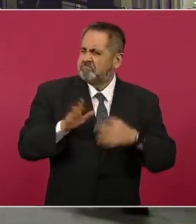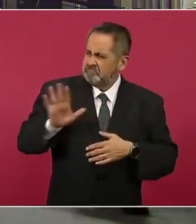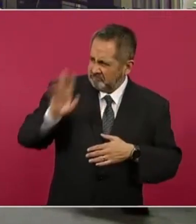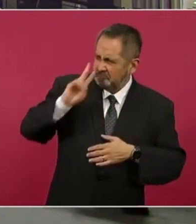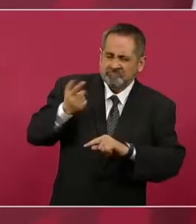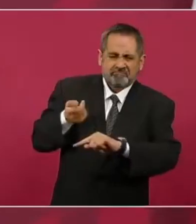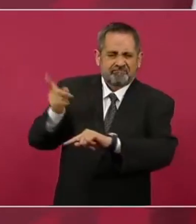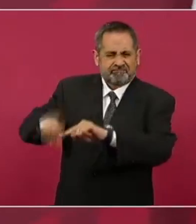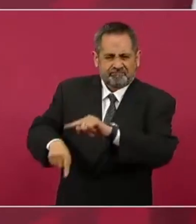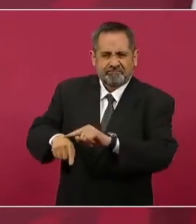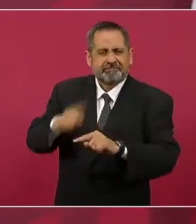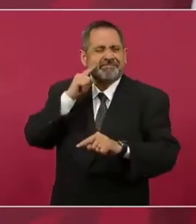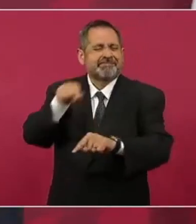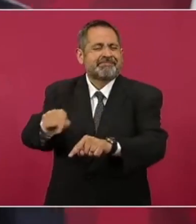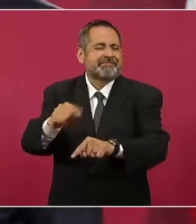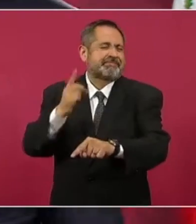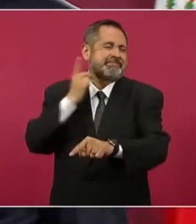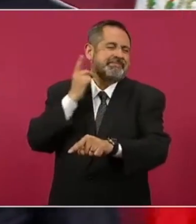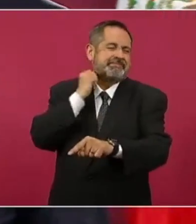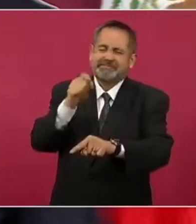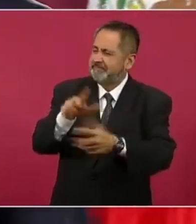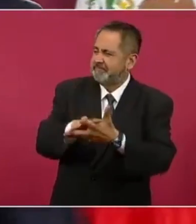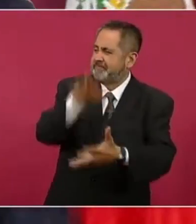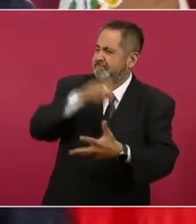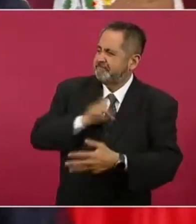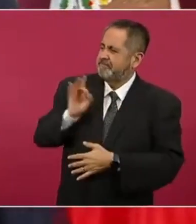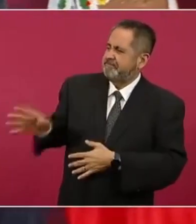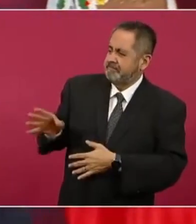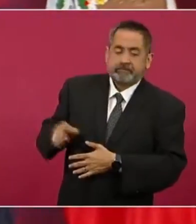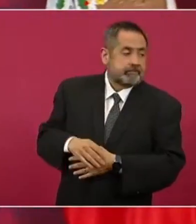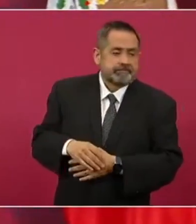que nos iban a quitar la mayoría en el Congreso, ¿quiénes